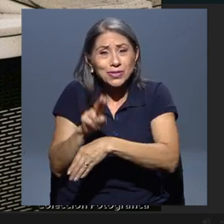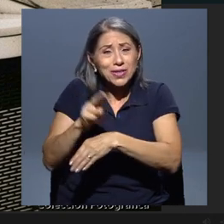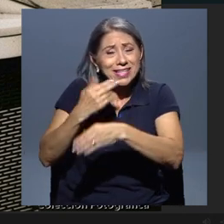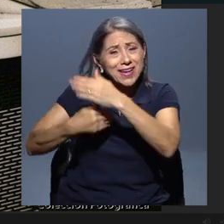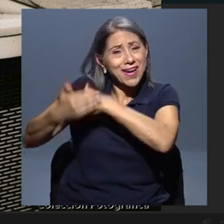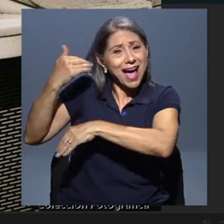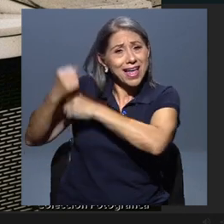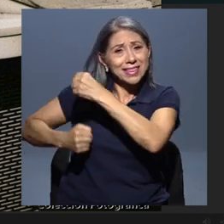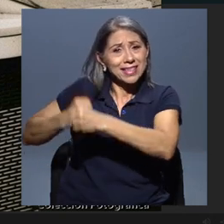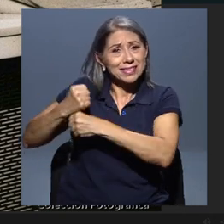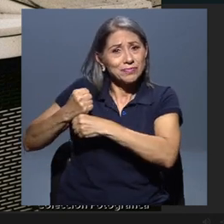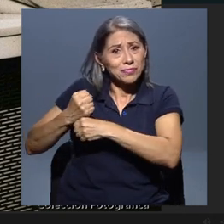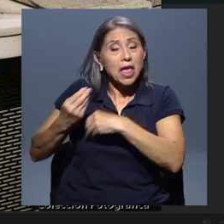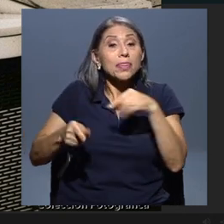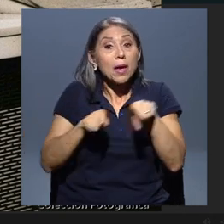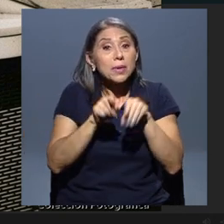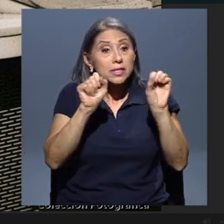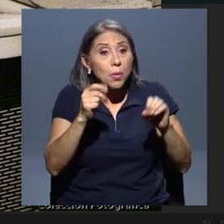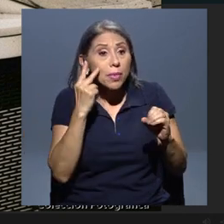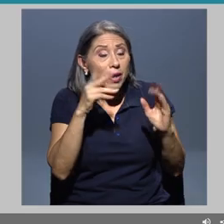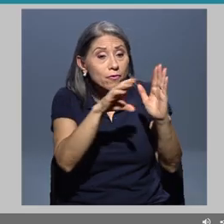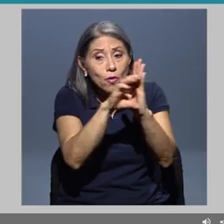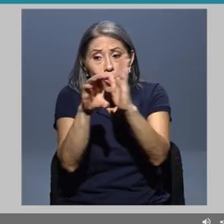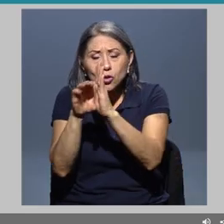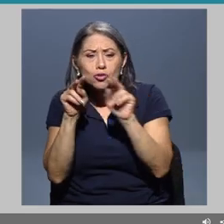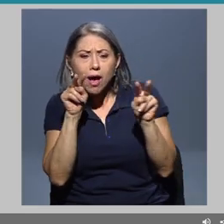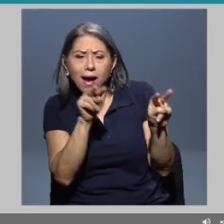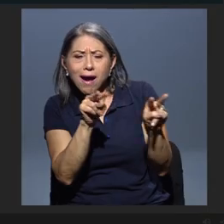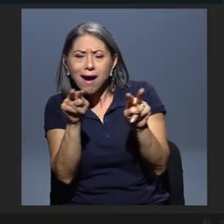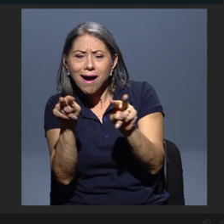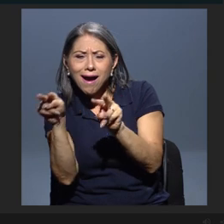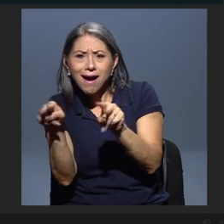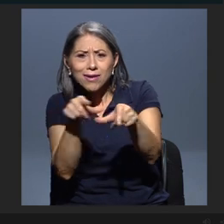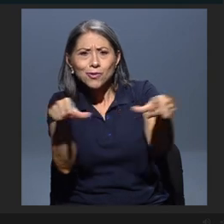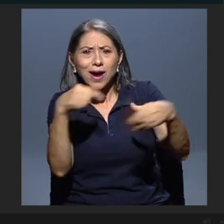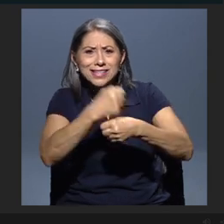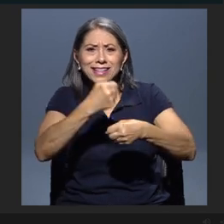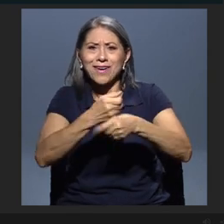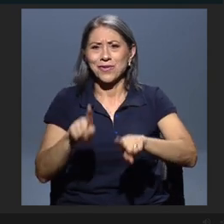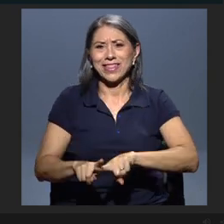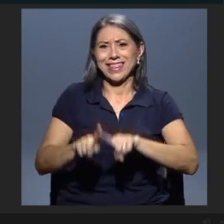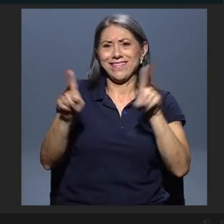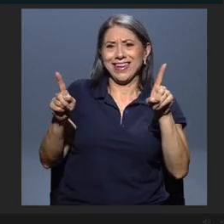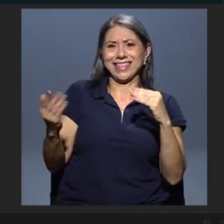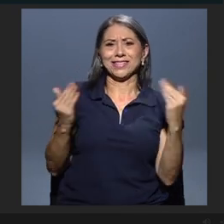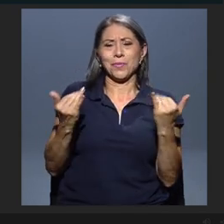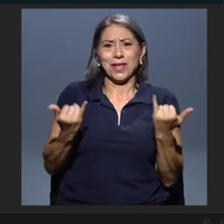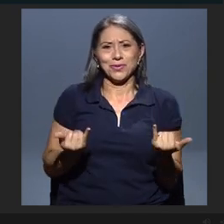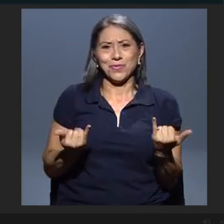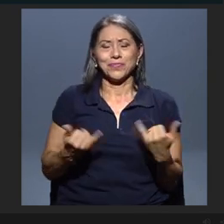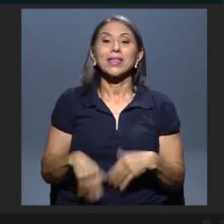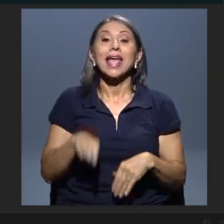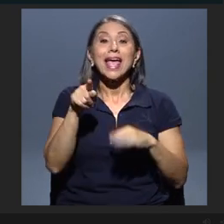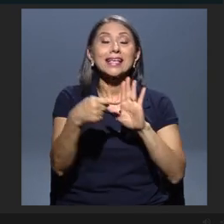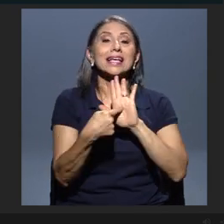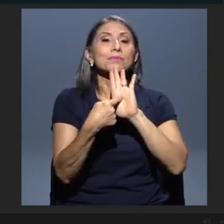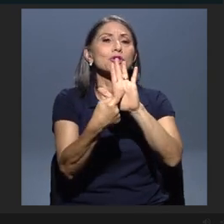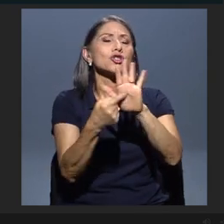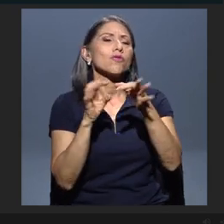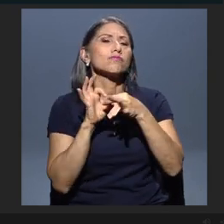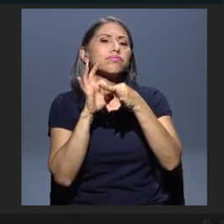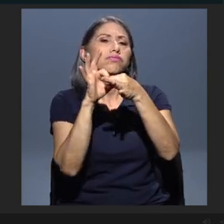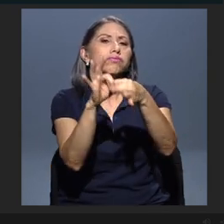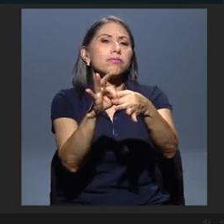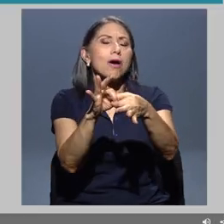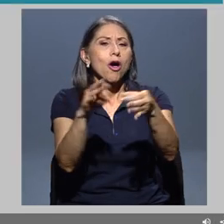personas desarrollaban sus espacios de trabajo, muy distintos tal vez a los que hoy conocemos. La exposición, que se realiza en el marco de la